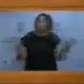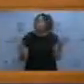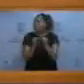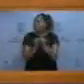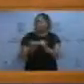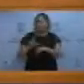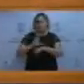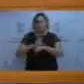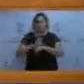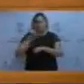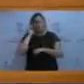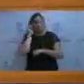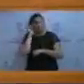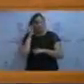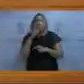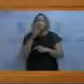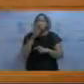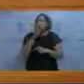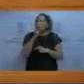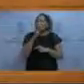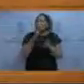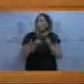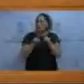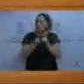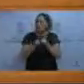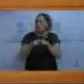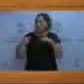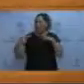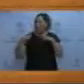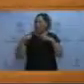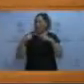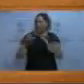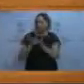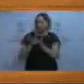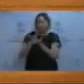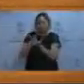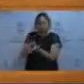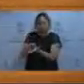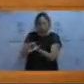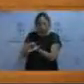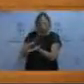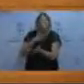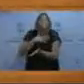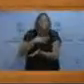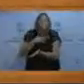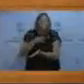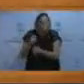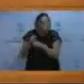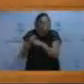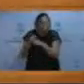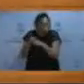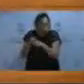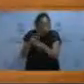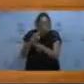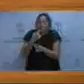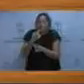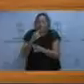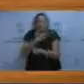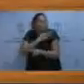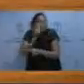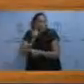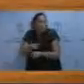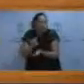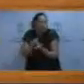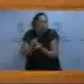las razones del cese del gerente que usted ha dado, aunque podamos compartir ese cese, que yo no le digo que esté mal hecho. No